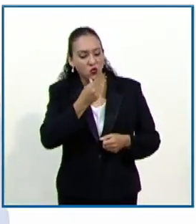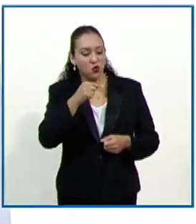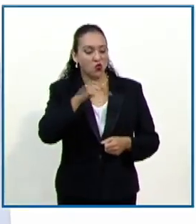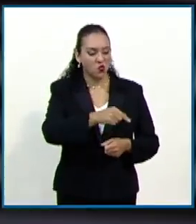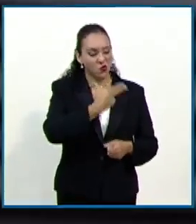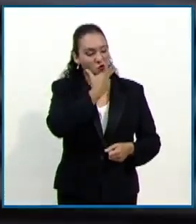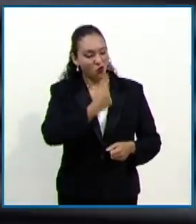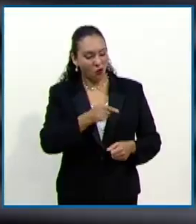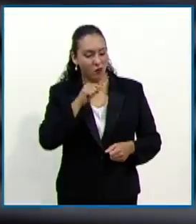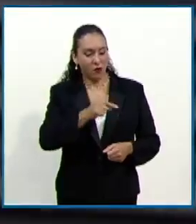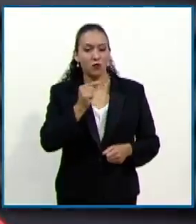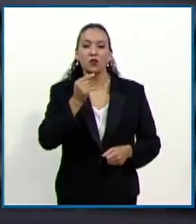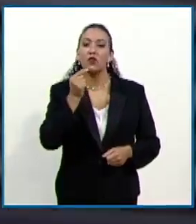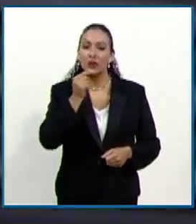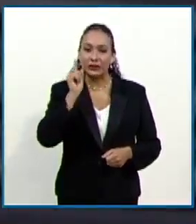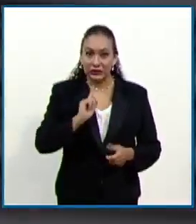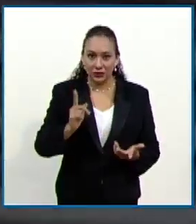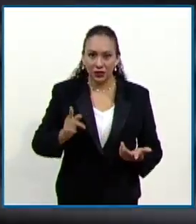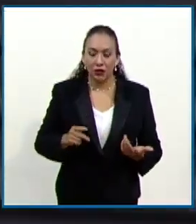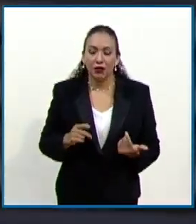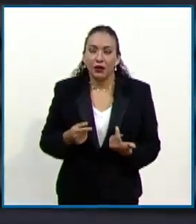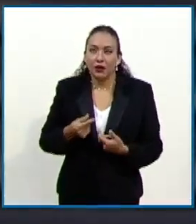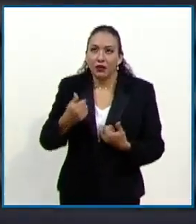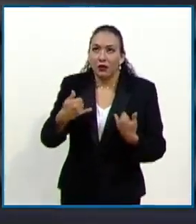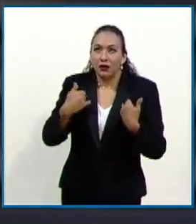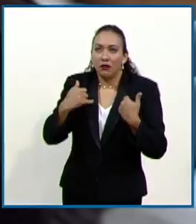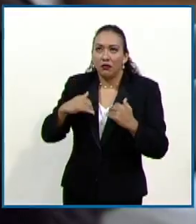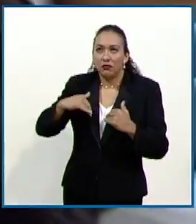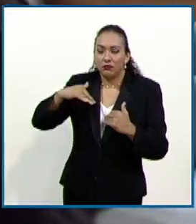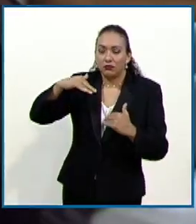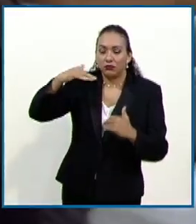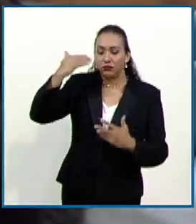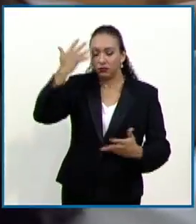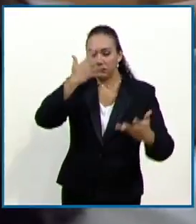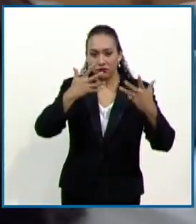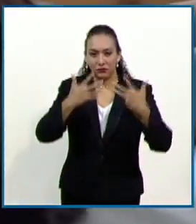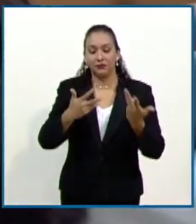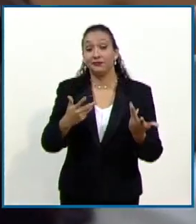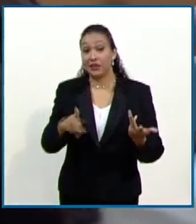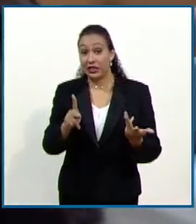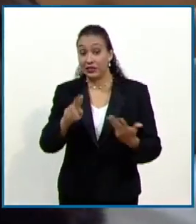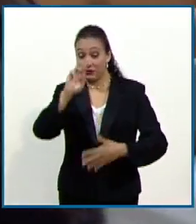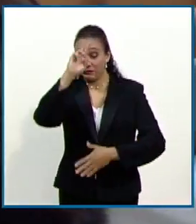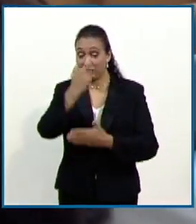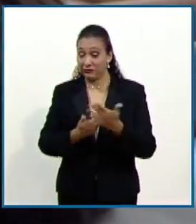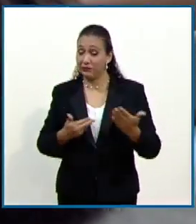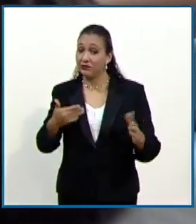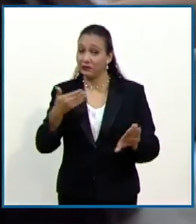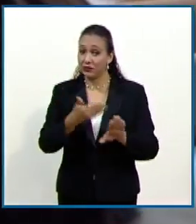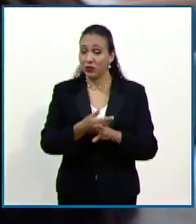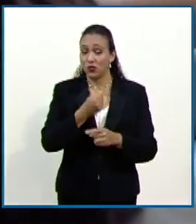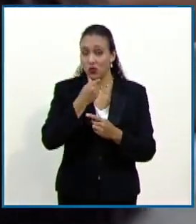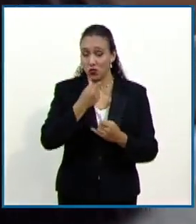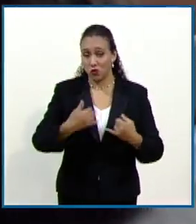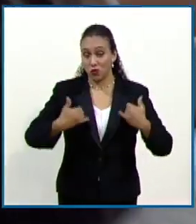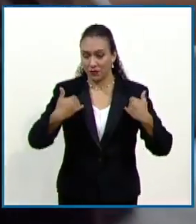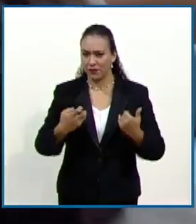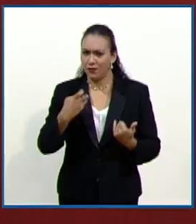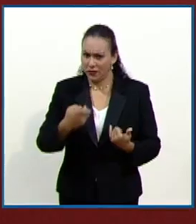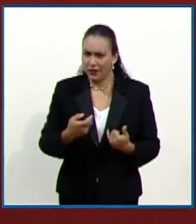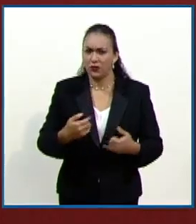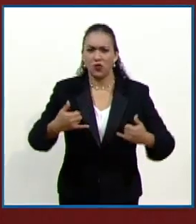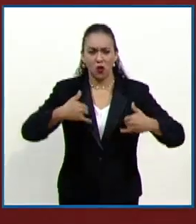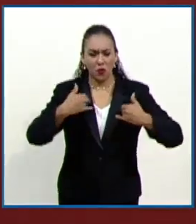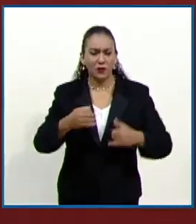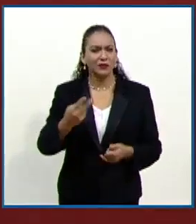con estatutos de Naciones Unidas y de la Corte Interamericana de Derechos Humanos, las autoridades están obligadas a reforzar la protección